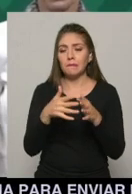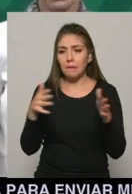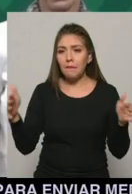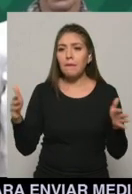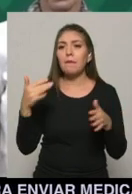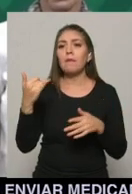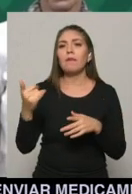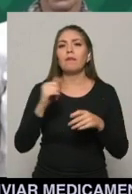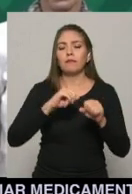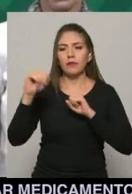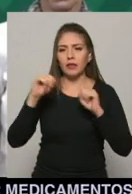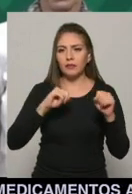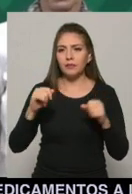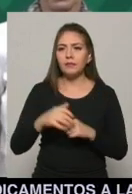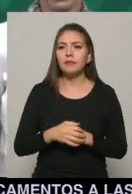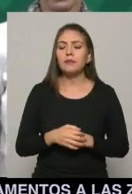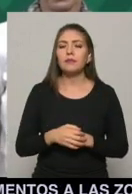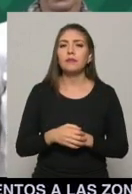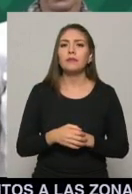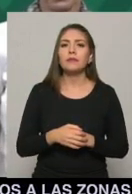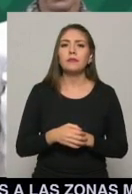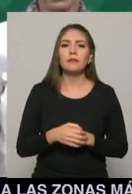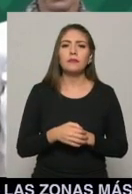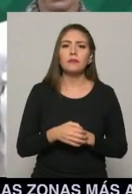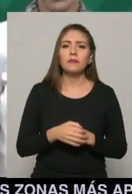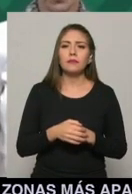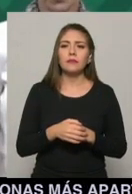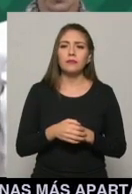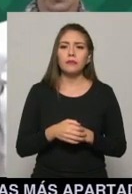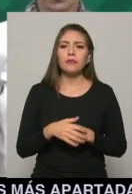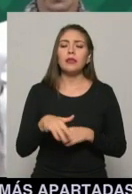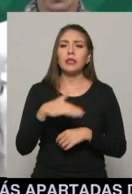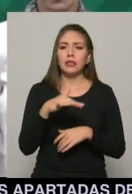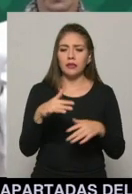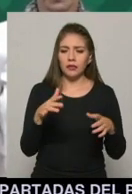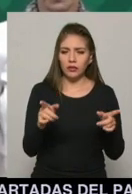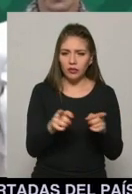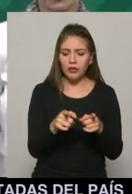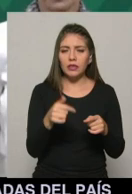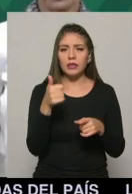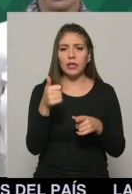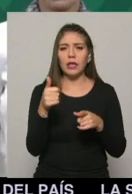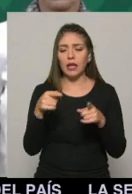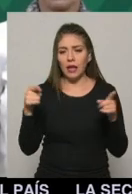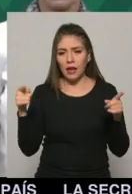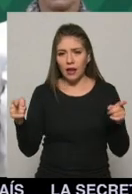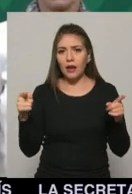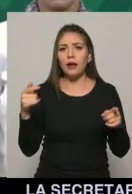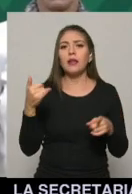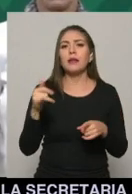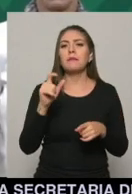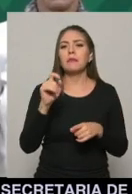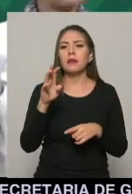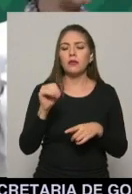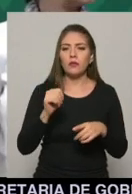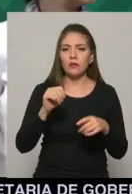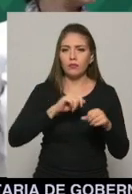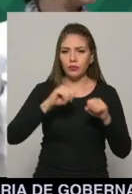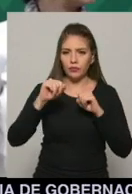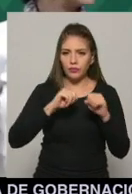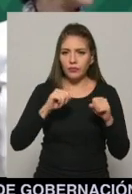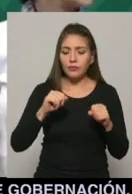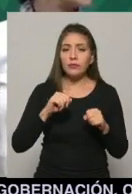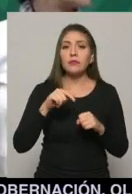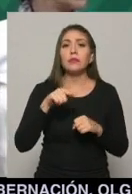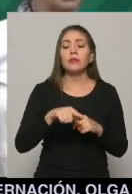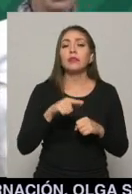Contreras, 50 armas, 15 cortas, 6 largas y 29 granadas. En